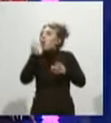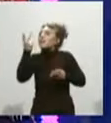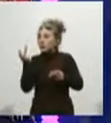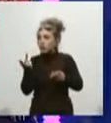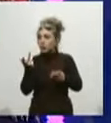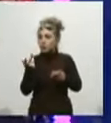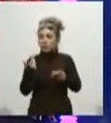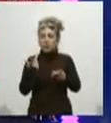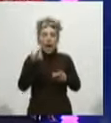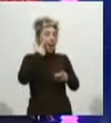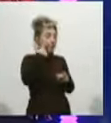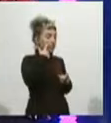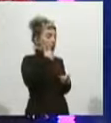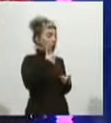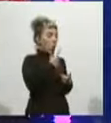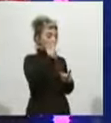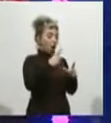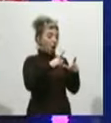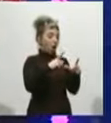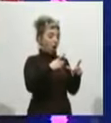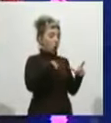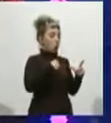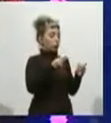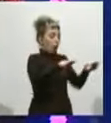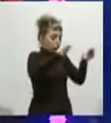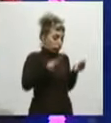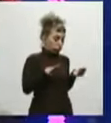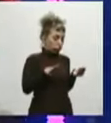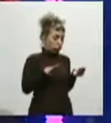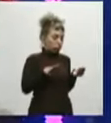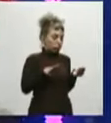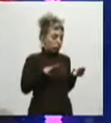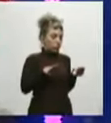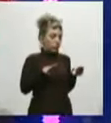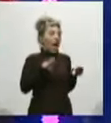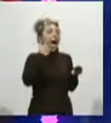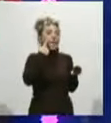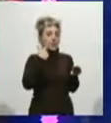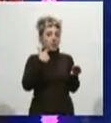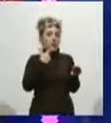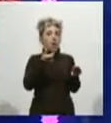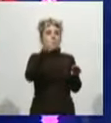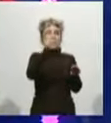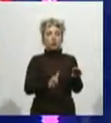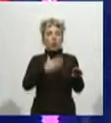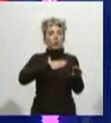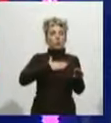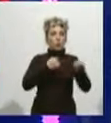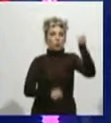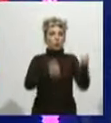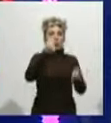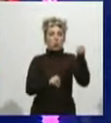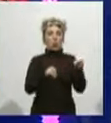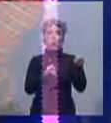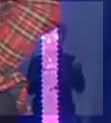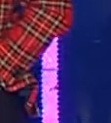de Lanzarote. Estamos disfrutando de una gala entretenidísima sobre el escenario y también detrás de él, porque para captar todo lo que